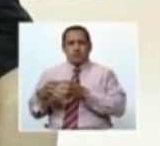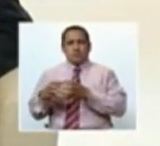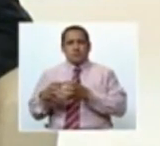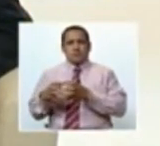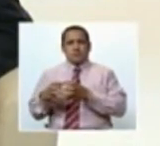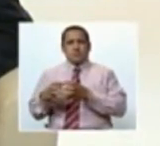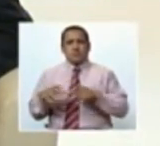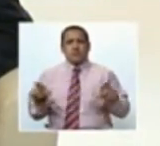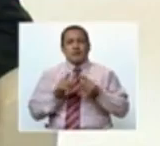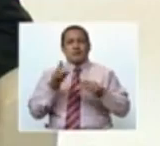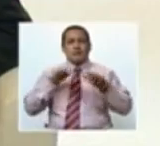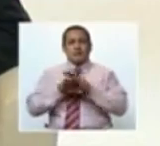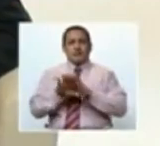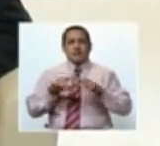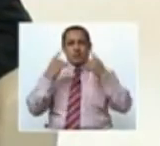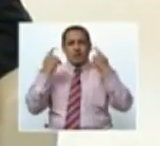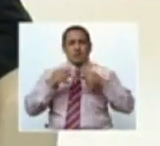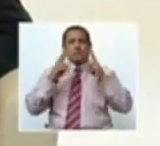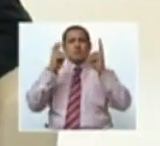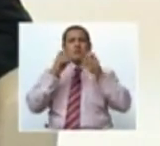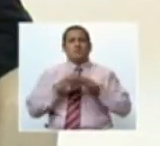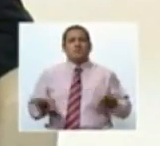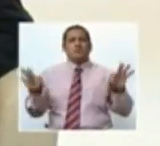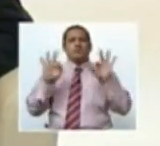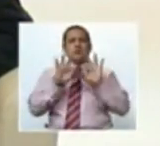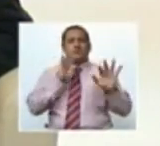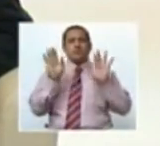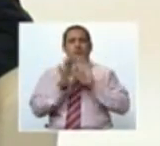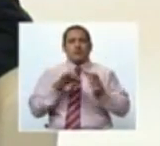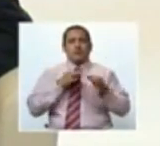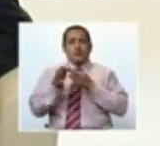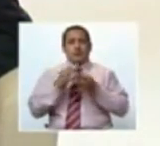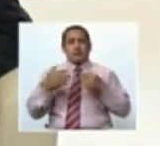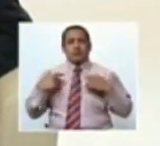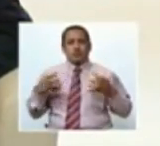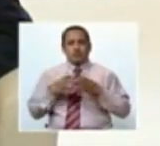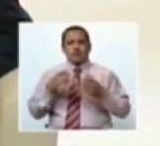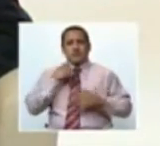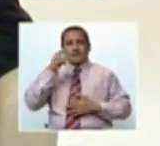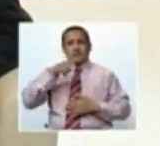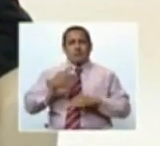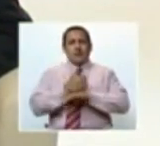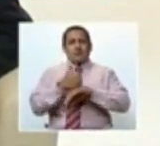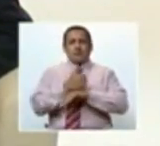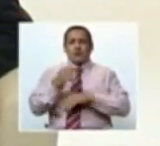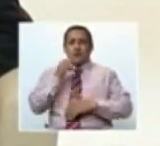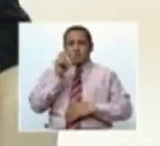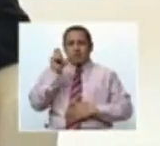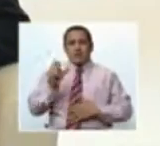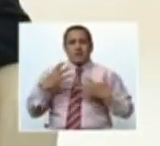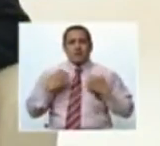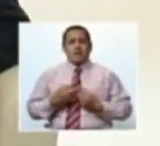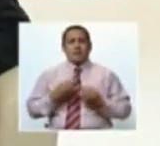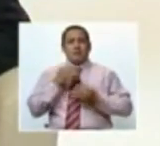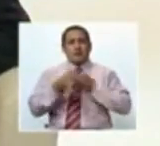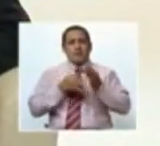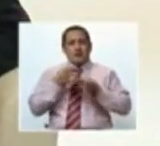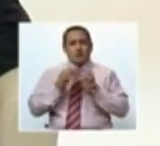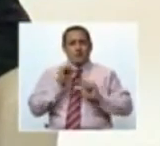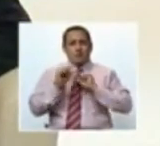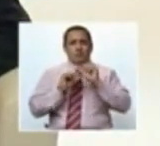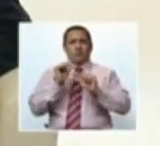marcadas dentro de un tema muy polémico en el cual queremos la asesoría de la doctora Alvites para irlo